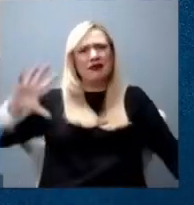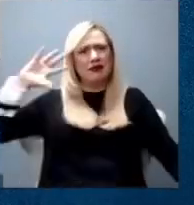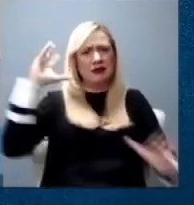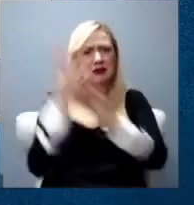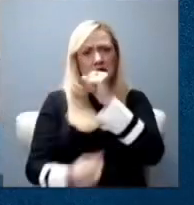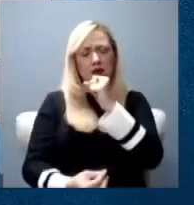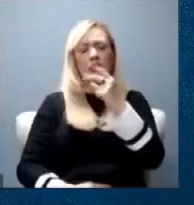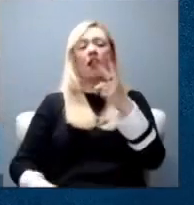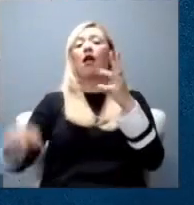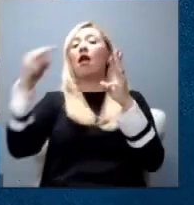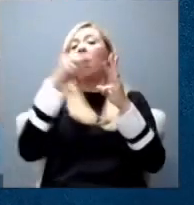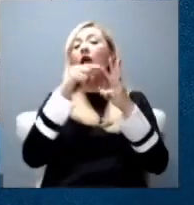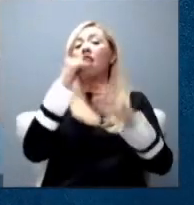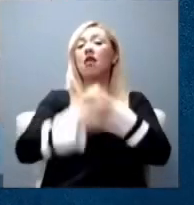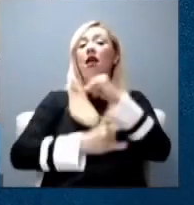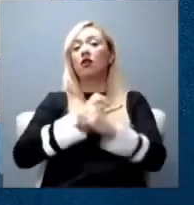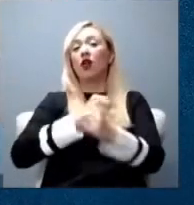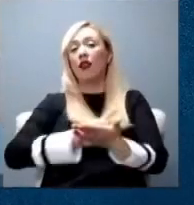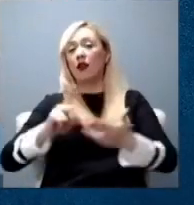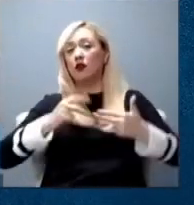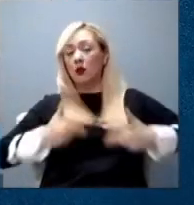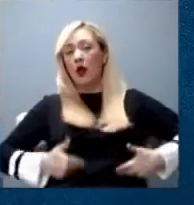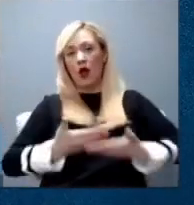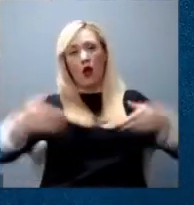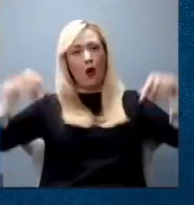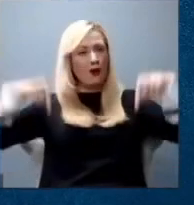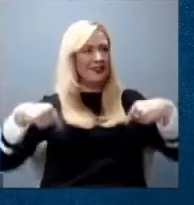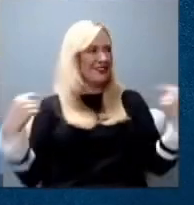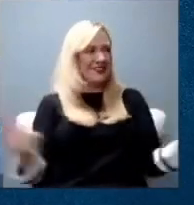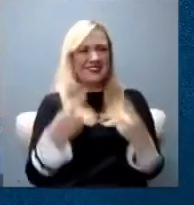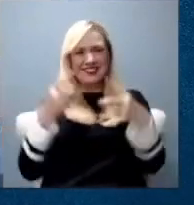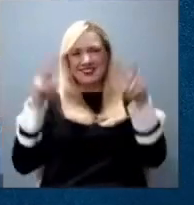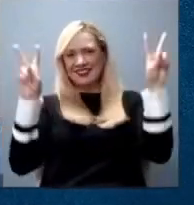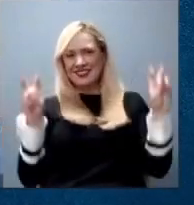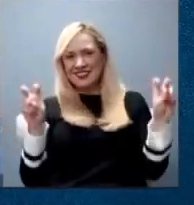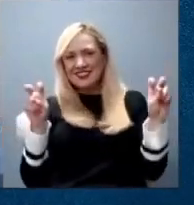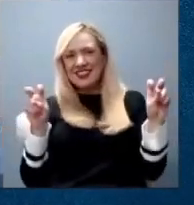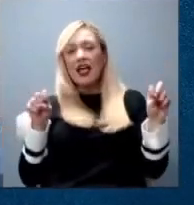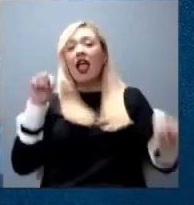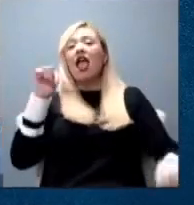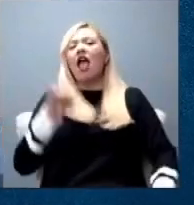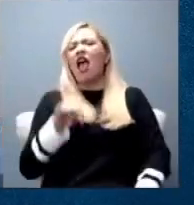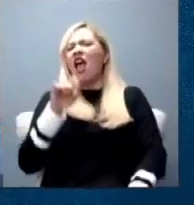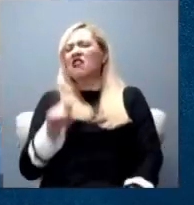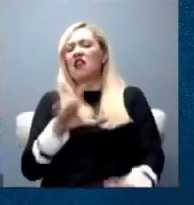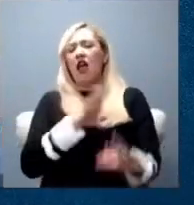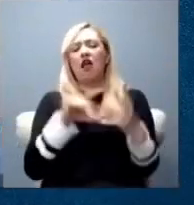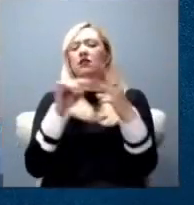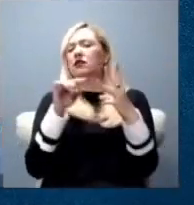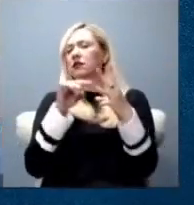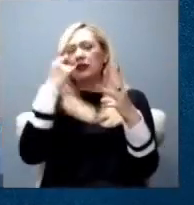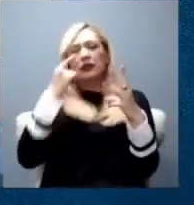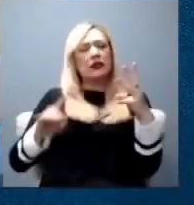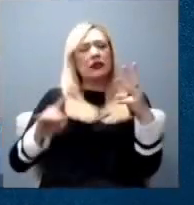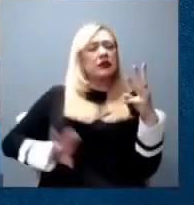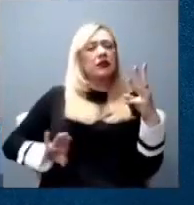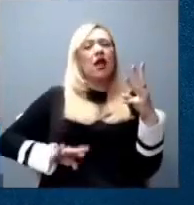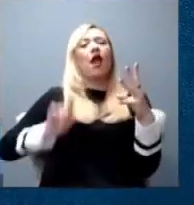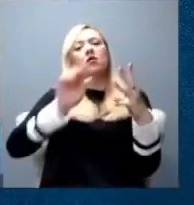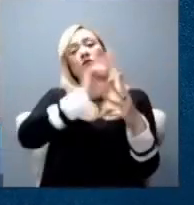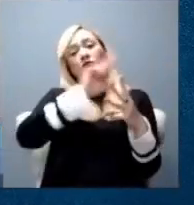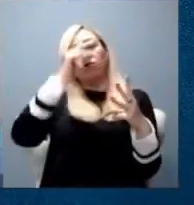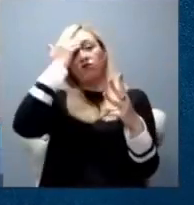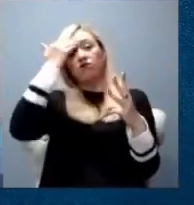derecho internacional de los derechos humanos, que es lo que nos convoca hoy. Y el derecho internacional de los derechos humanos tiene una particularidad, que es el reconocimiento